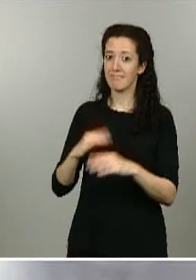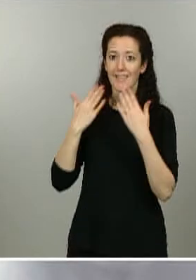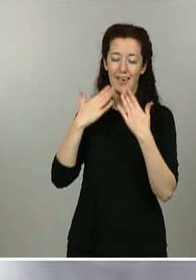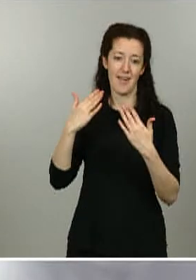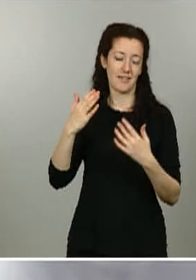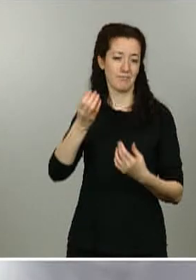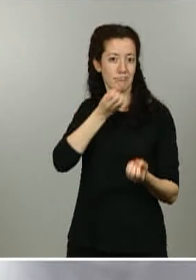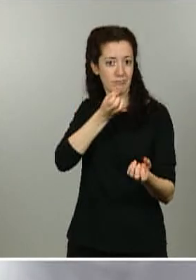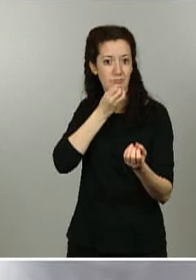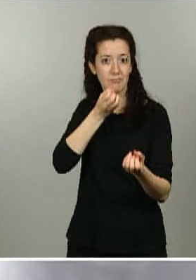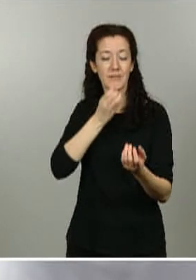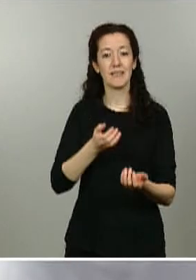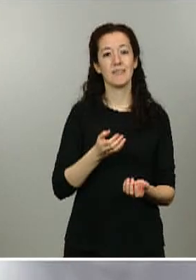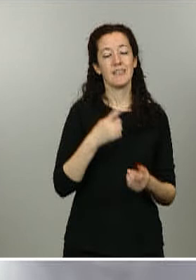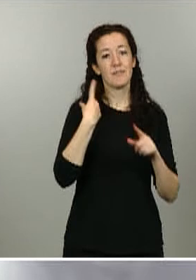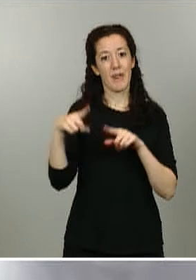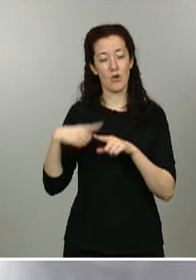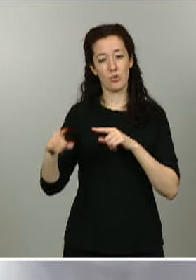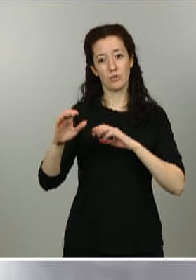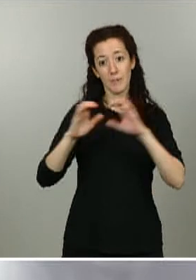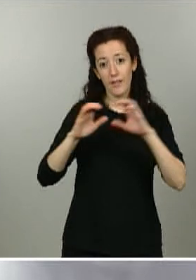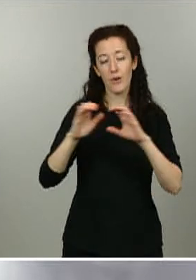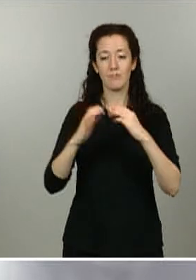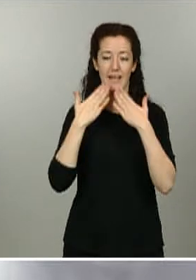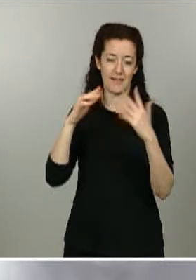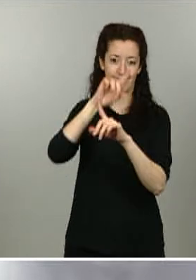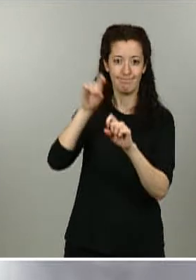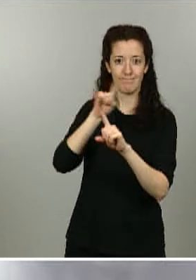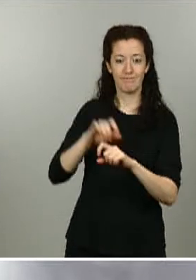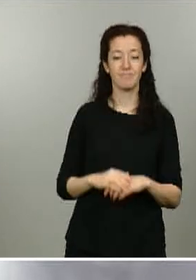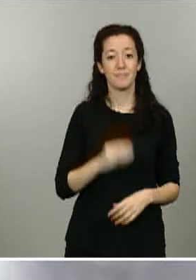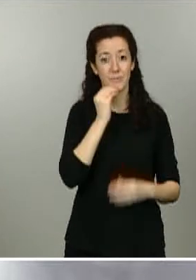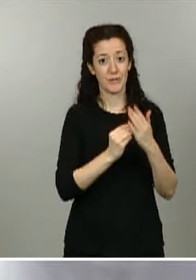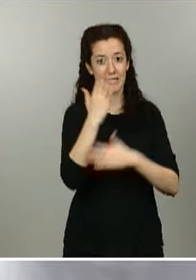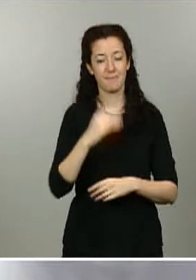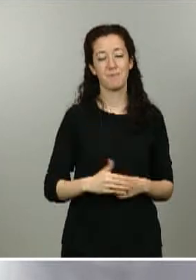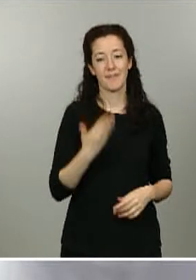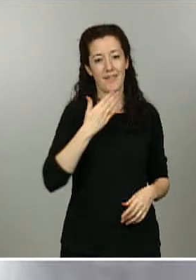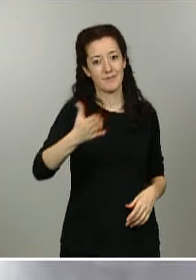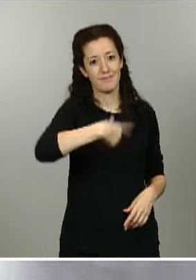que han ofrecido y planteado sus preguntas por hacerlas. Gracias y muy buenos días. Gracias a todos.